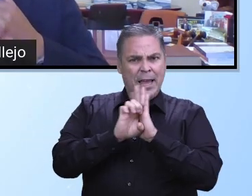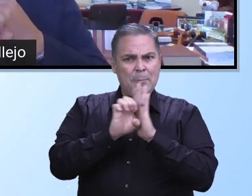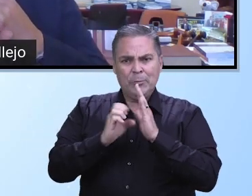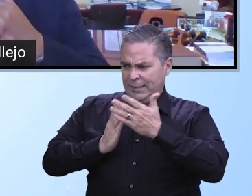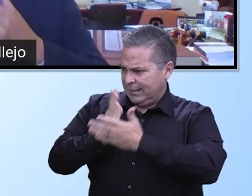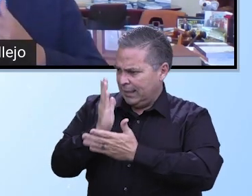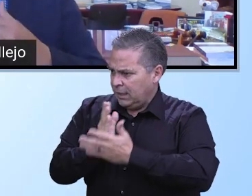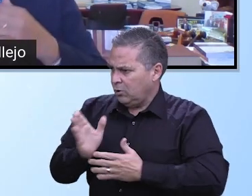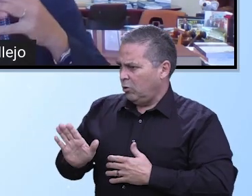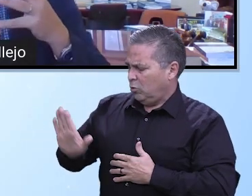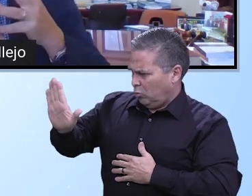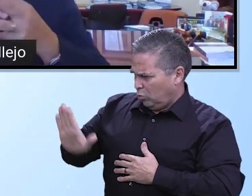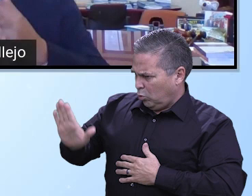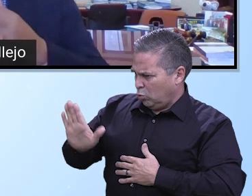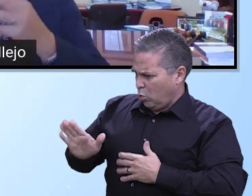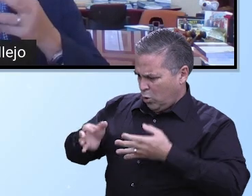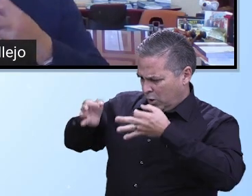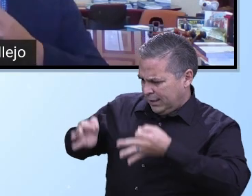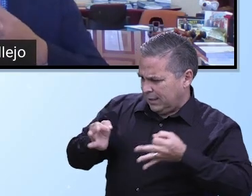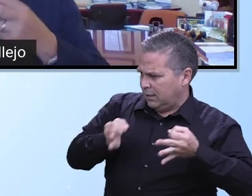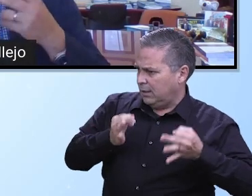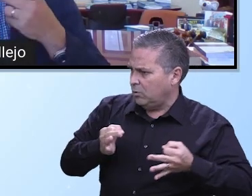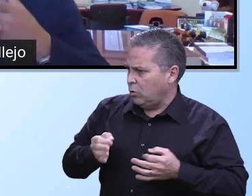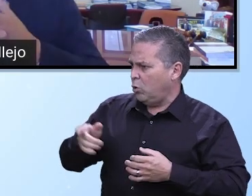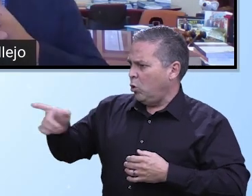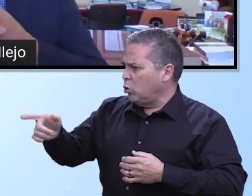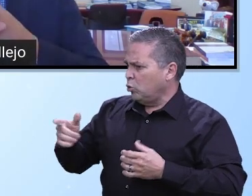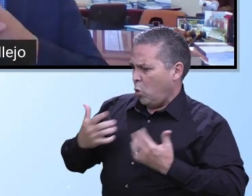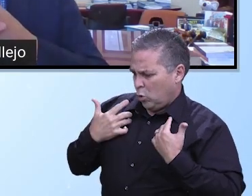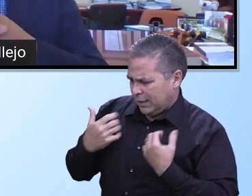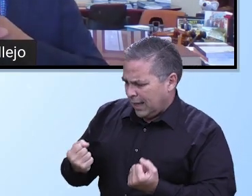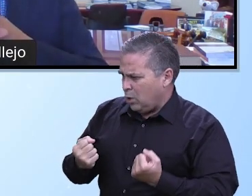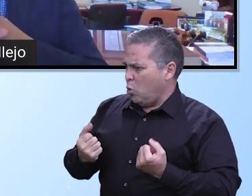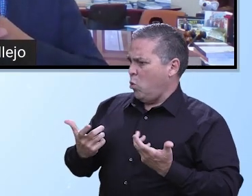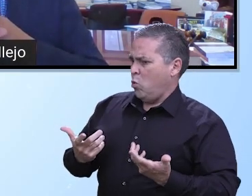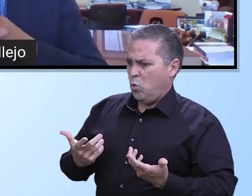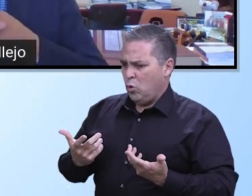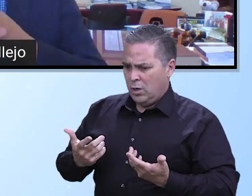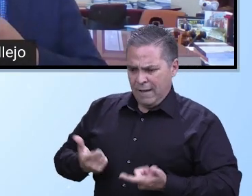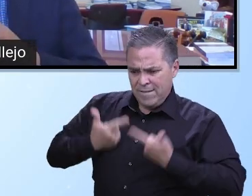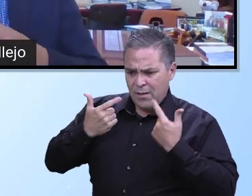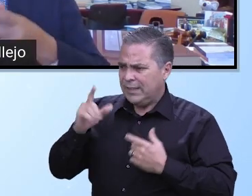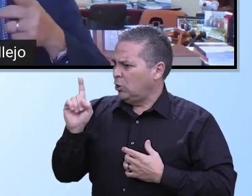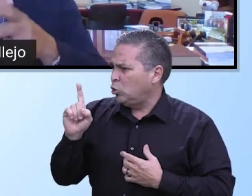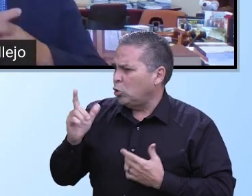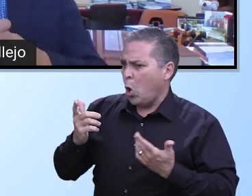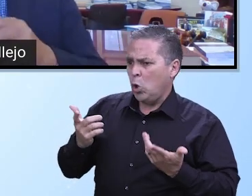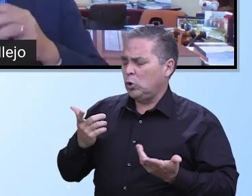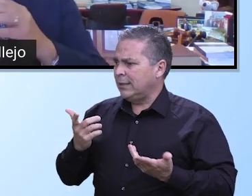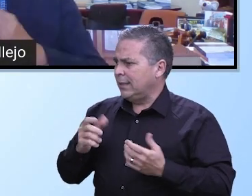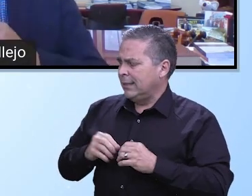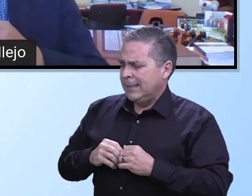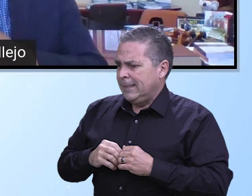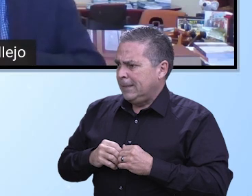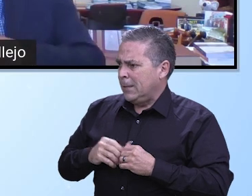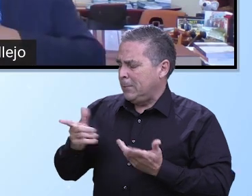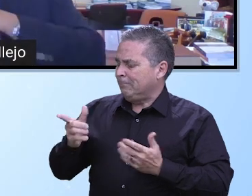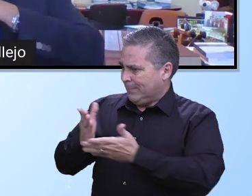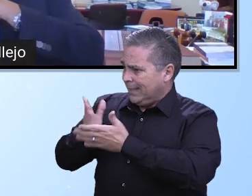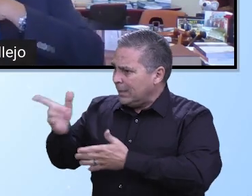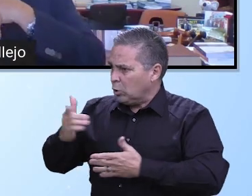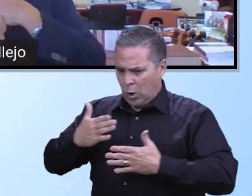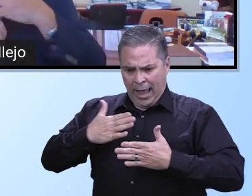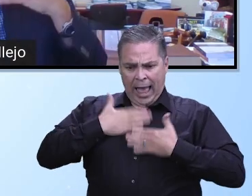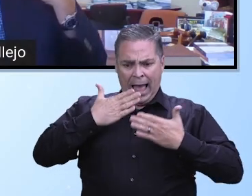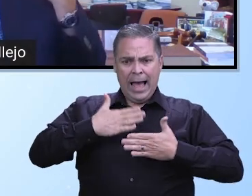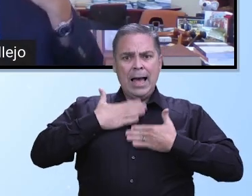su ser, sobre su salud, sobre dónde viven, con quién viven, esos derechos que tienen a felicidad, a tranquilidad, estar en un ambiente de